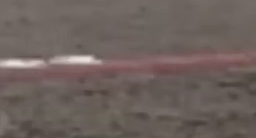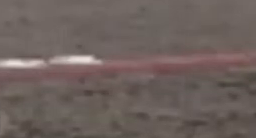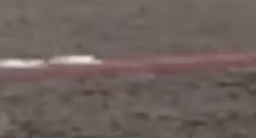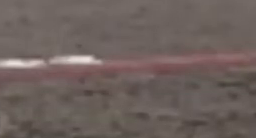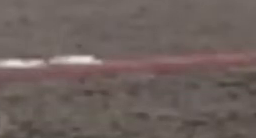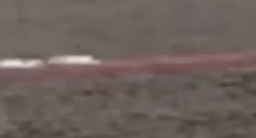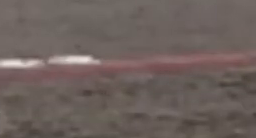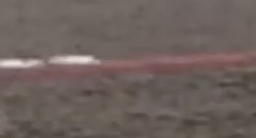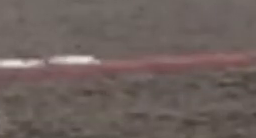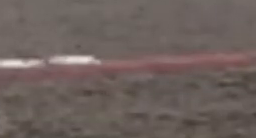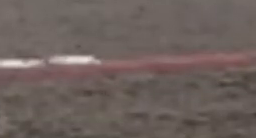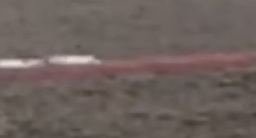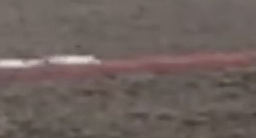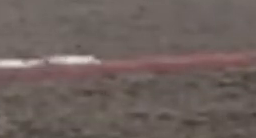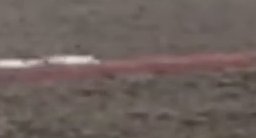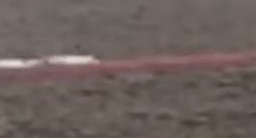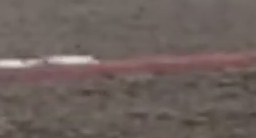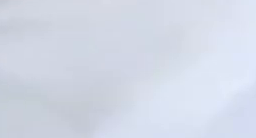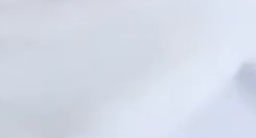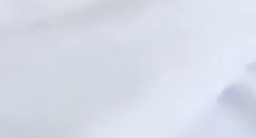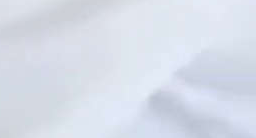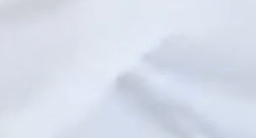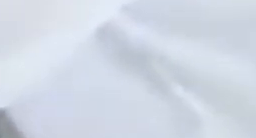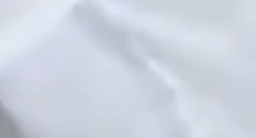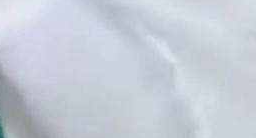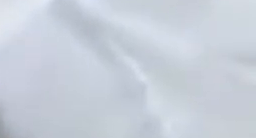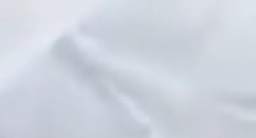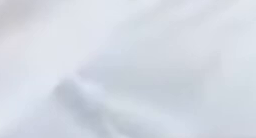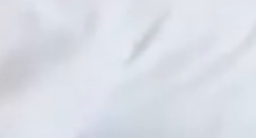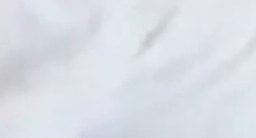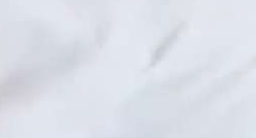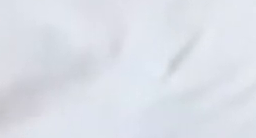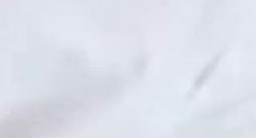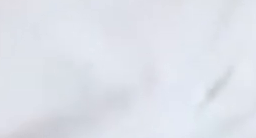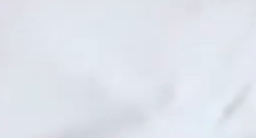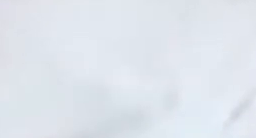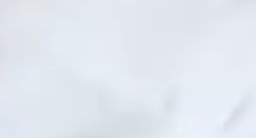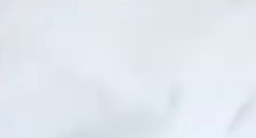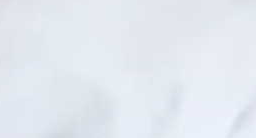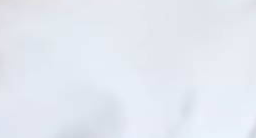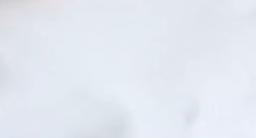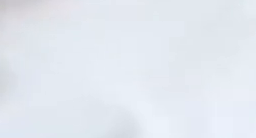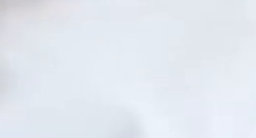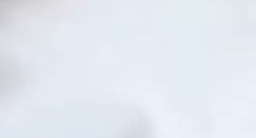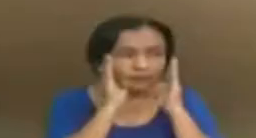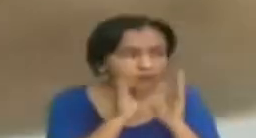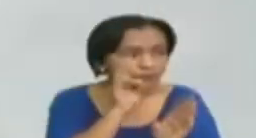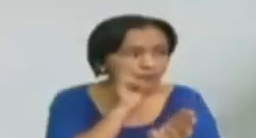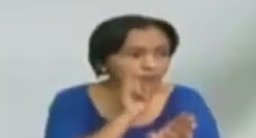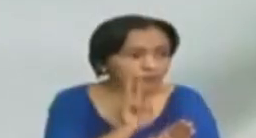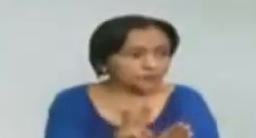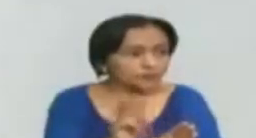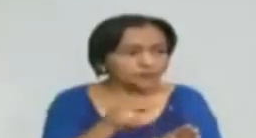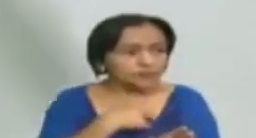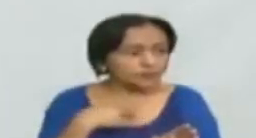Este martes llegaron a Nicaragua 70.000 dosis de vacunas Sputnik adquiridas comercialmente a través del fondo ruso. La ministra de